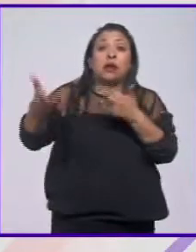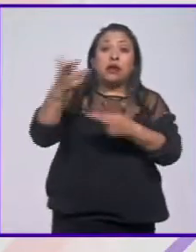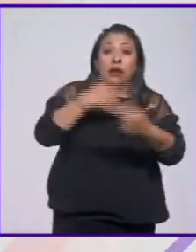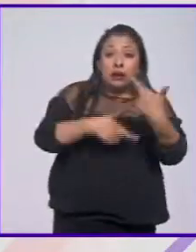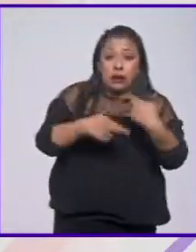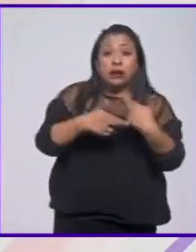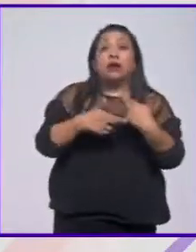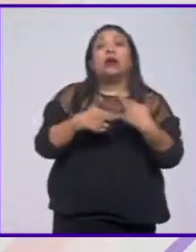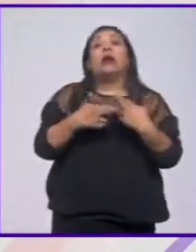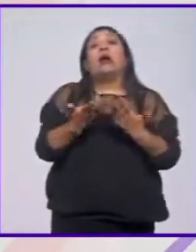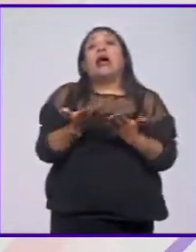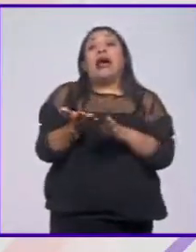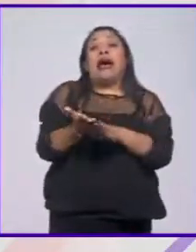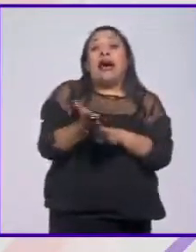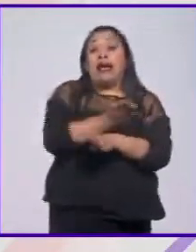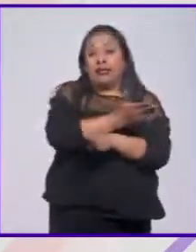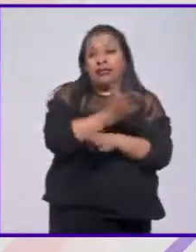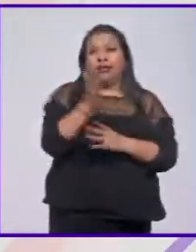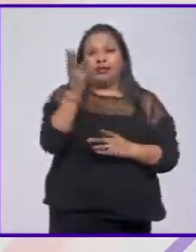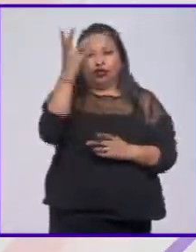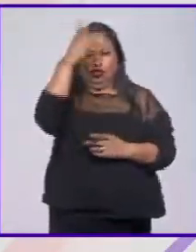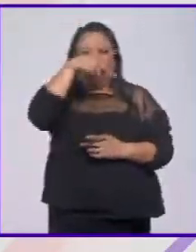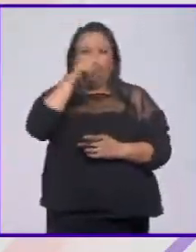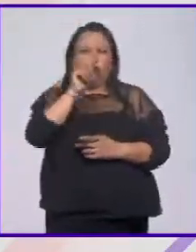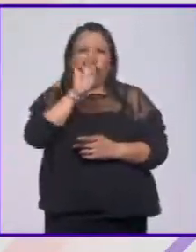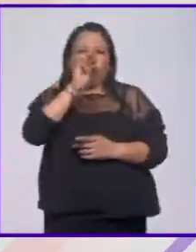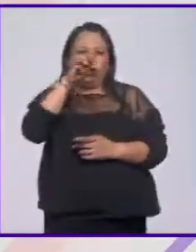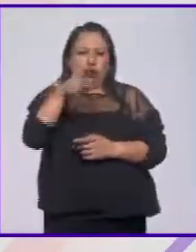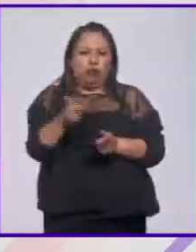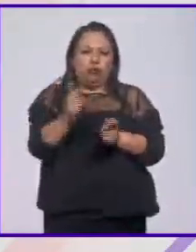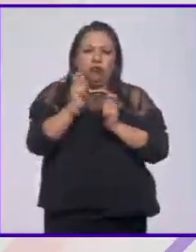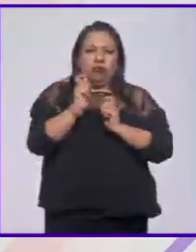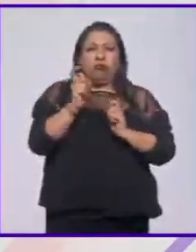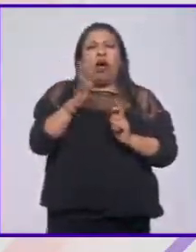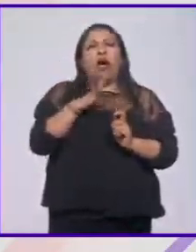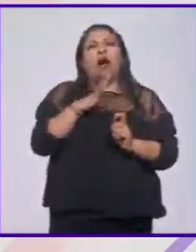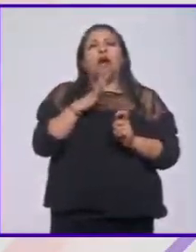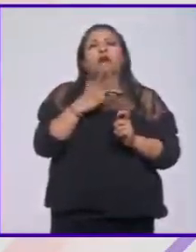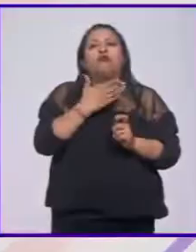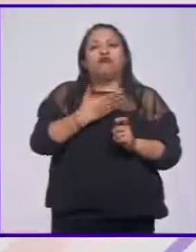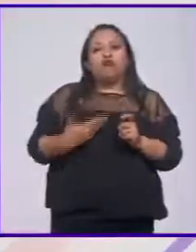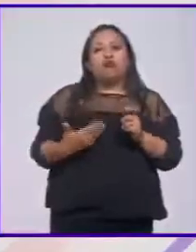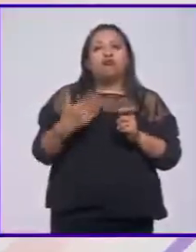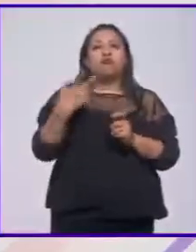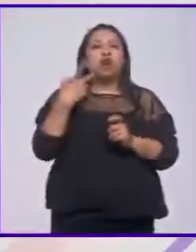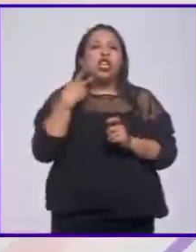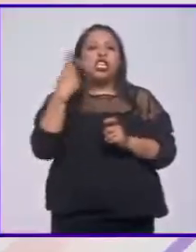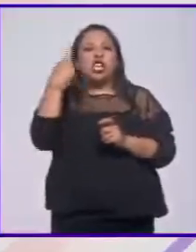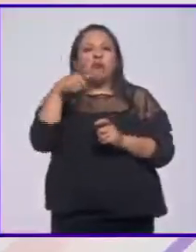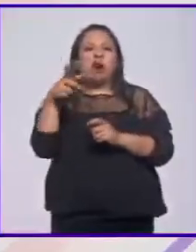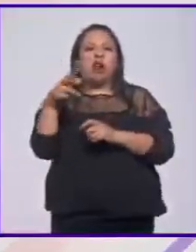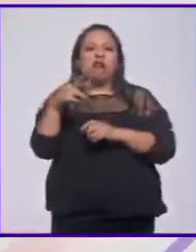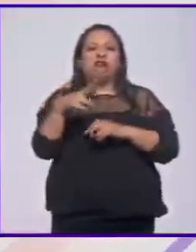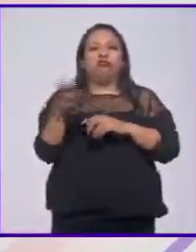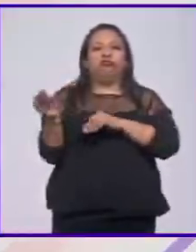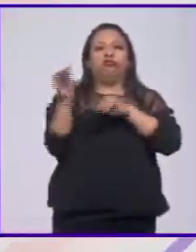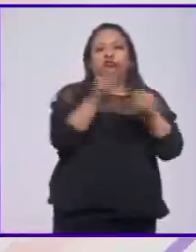justo aún antes de que Trump asumió una política de